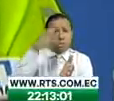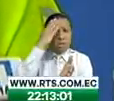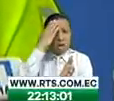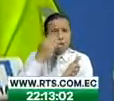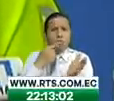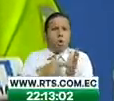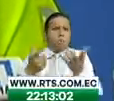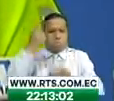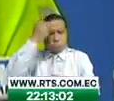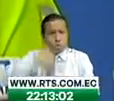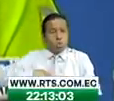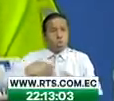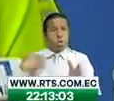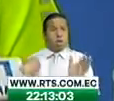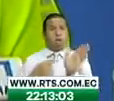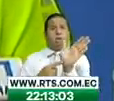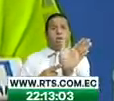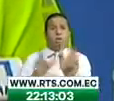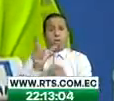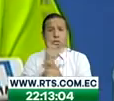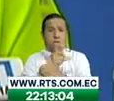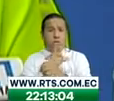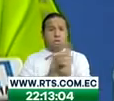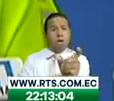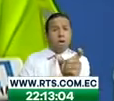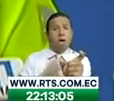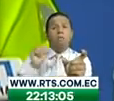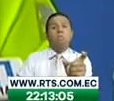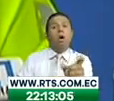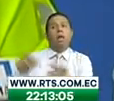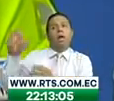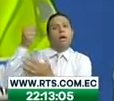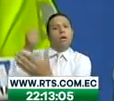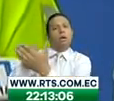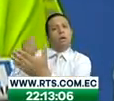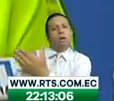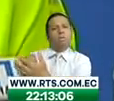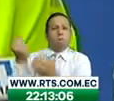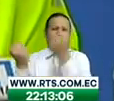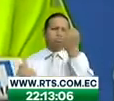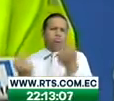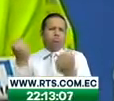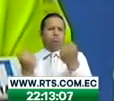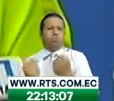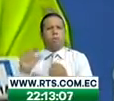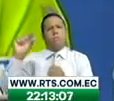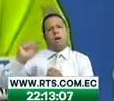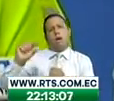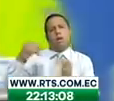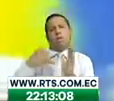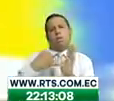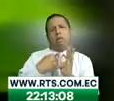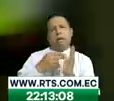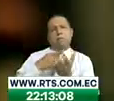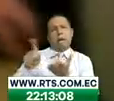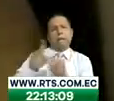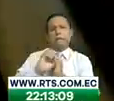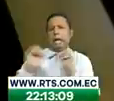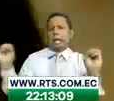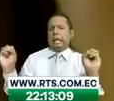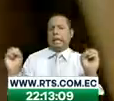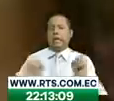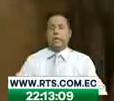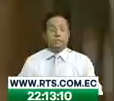ese porcentaje tenían oportunidad de traer vehículos de alta gama a precios adecuados, a precios convenientes. Ellos eran